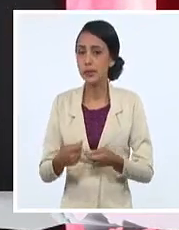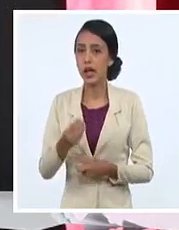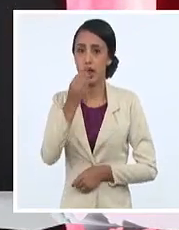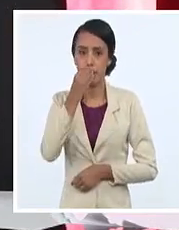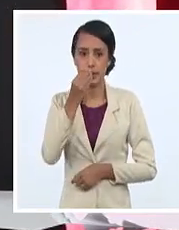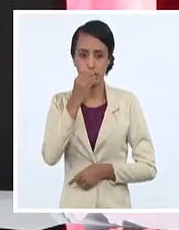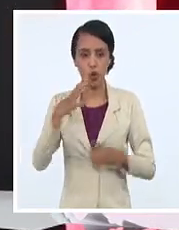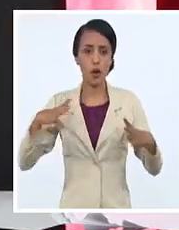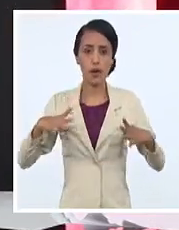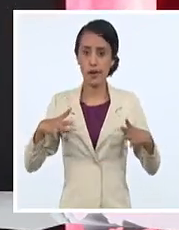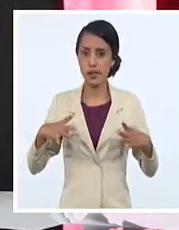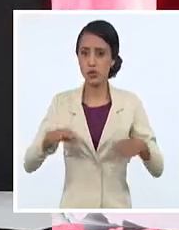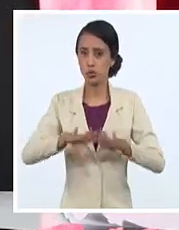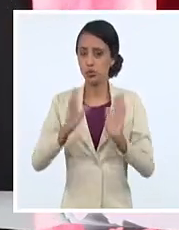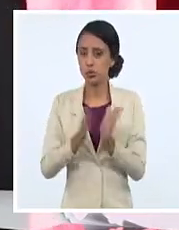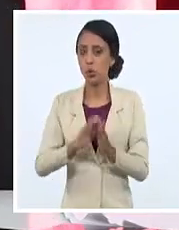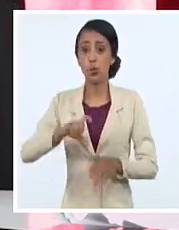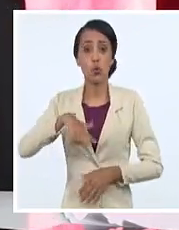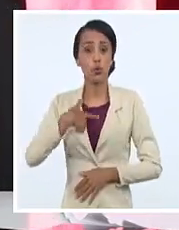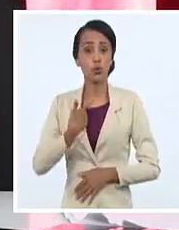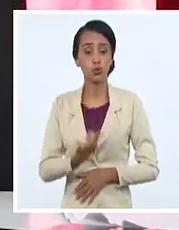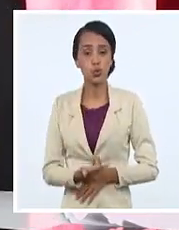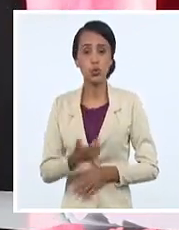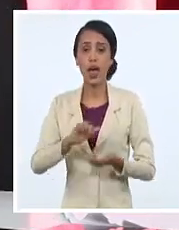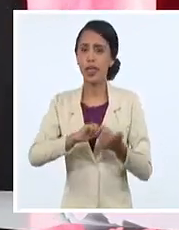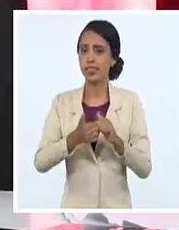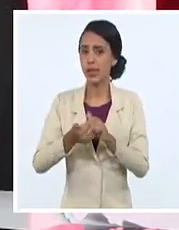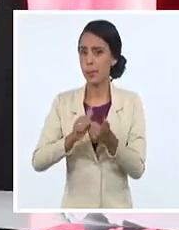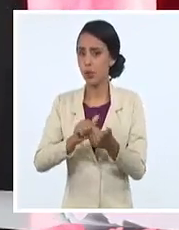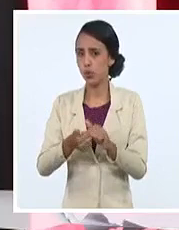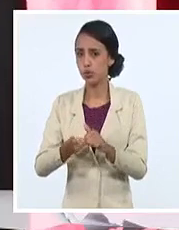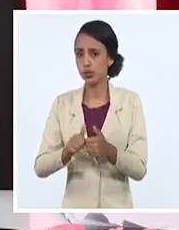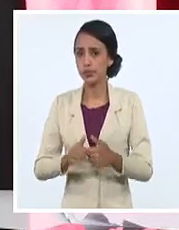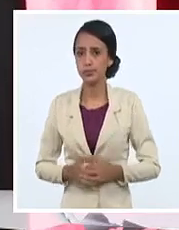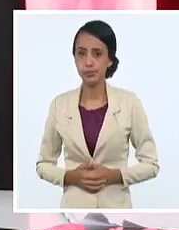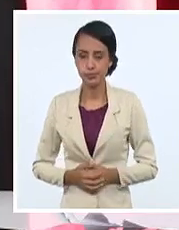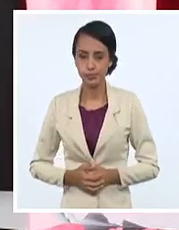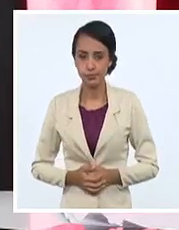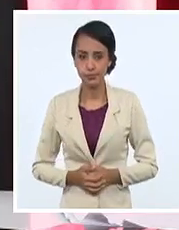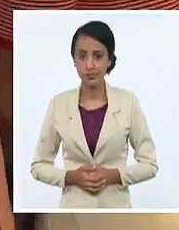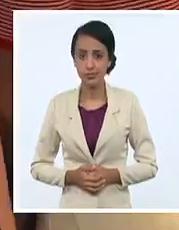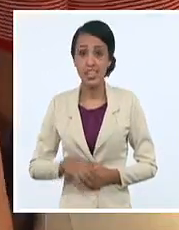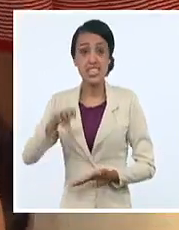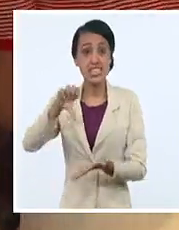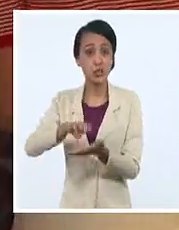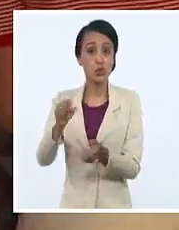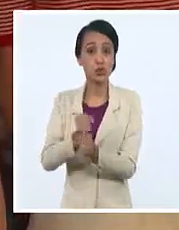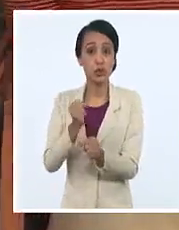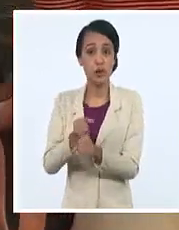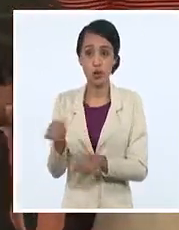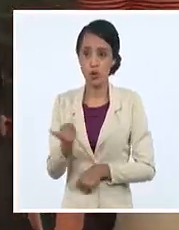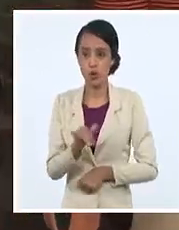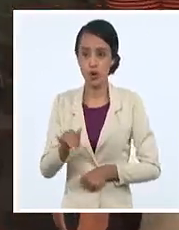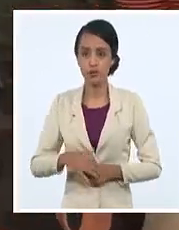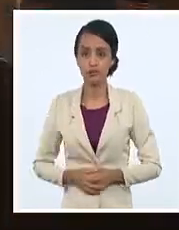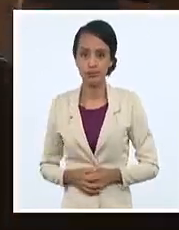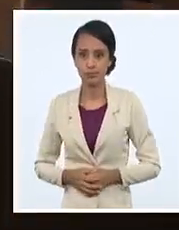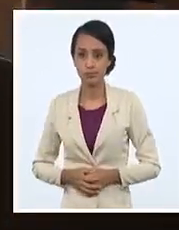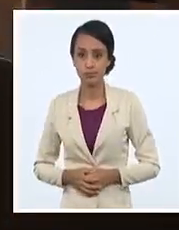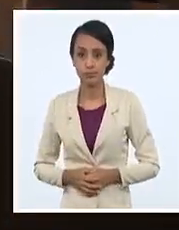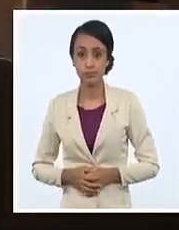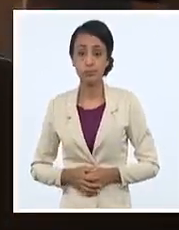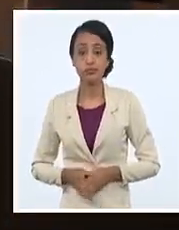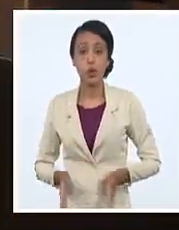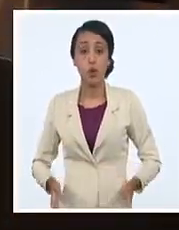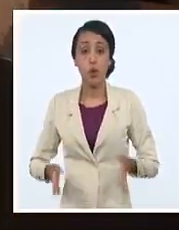recreación, de cultura, de deporte, centros laborales. Los hostales y hoteles en